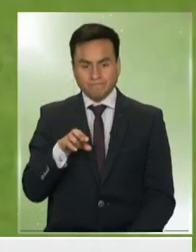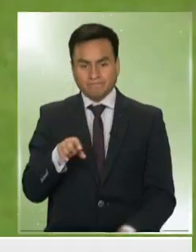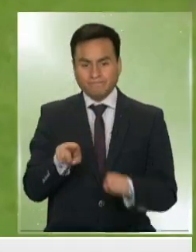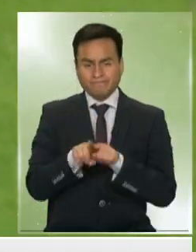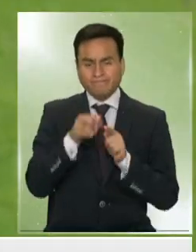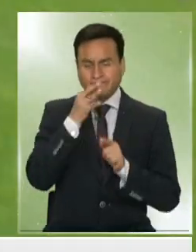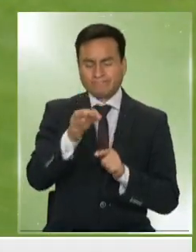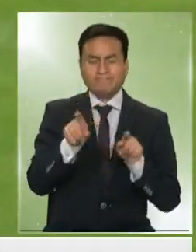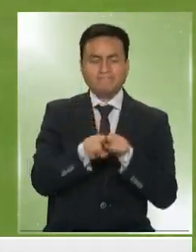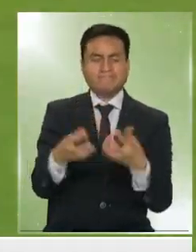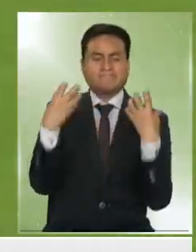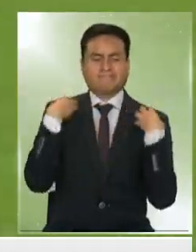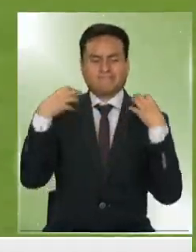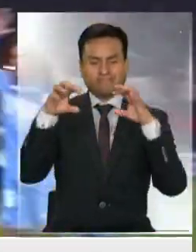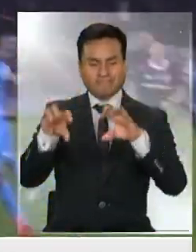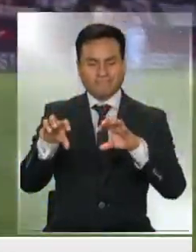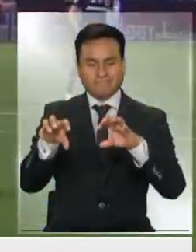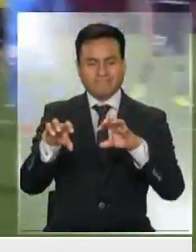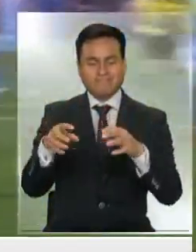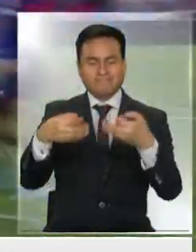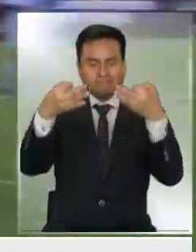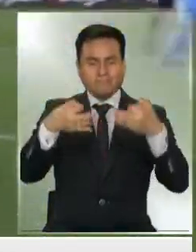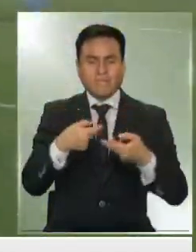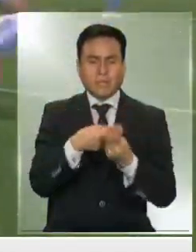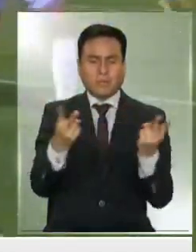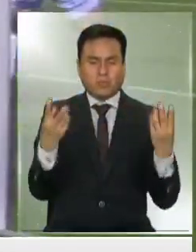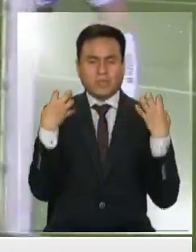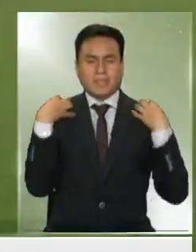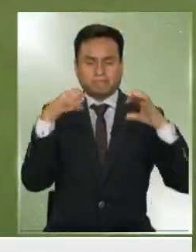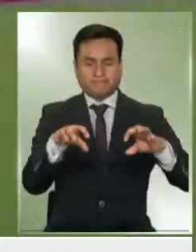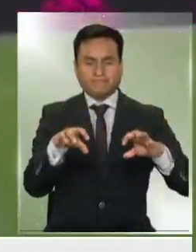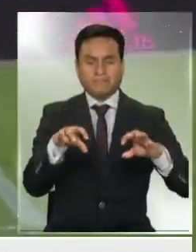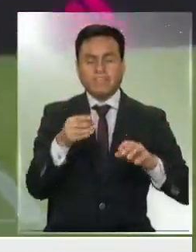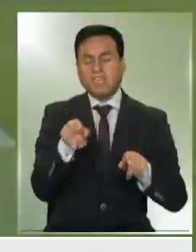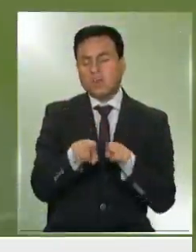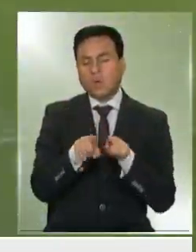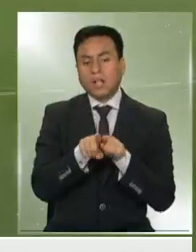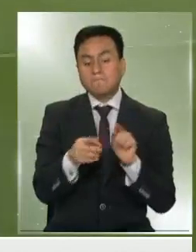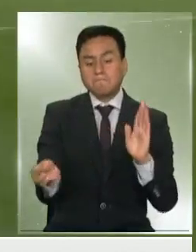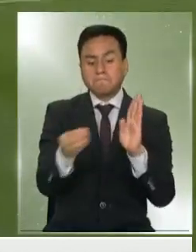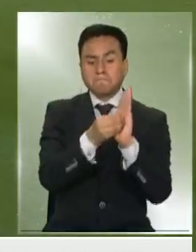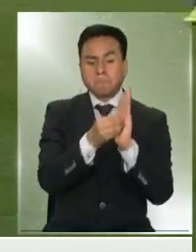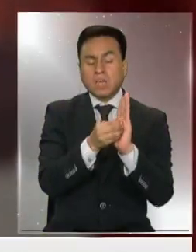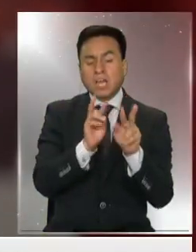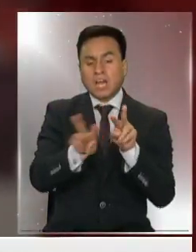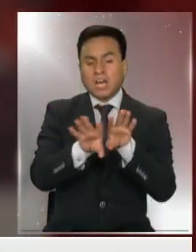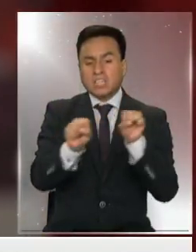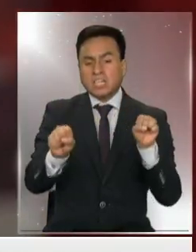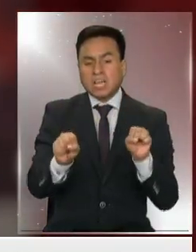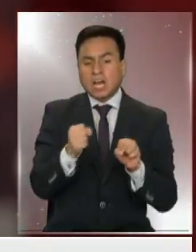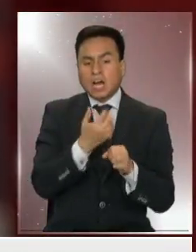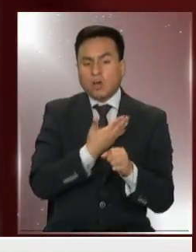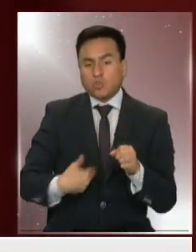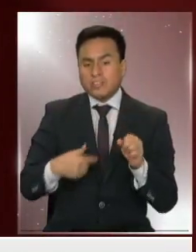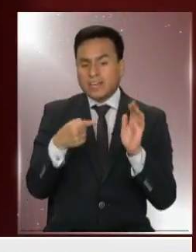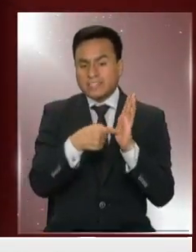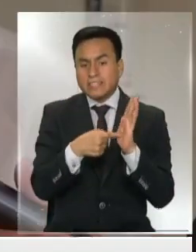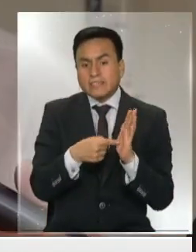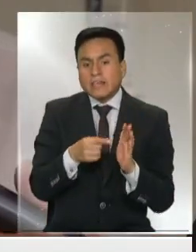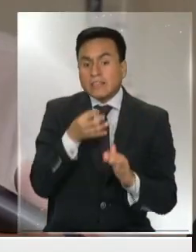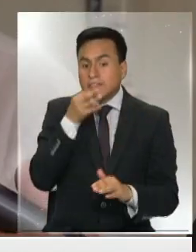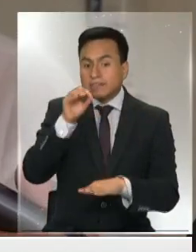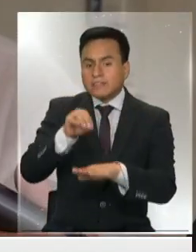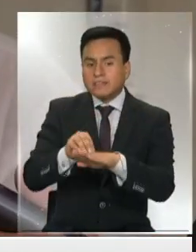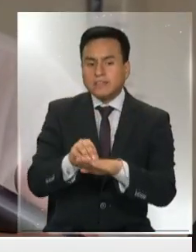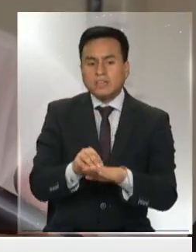le entregó la responsabilidad a la seguridad pública y lo que establezcan las autoridades, aunque advierte que